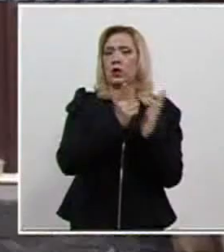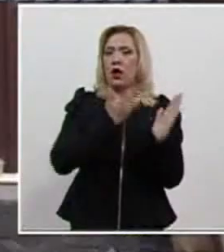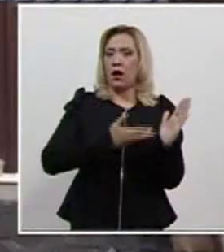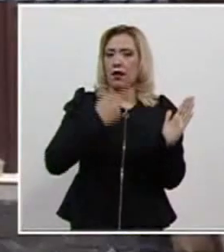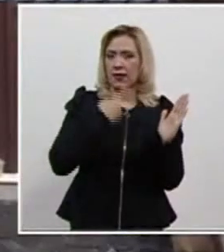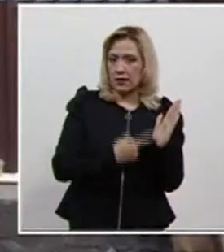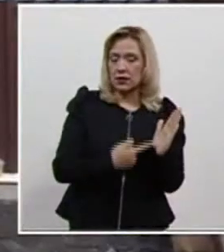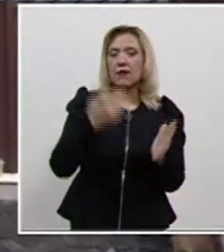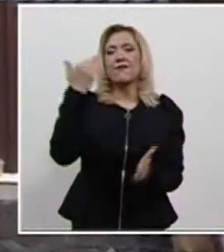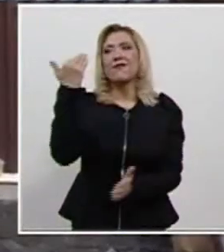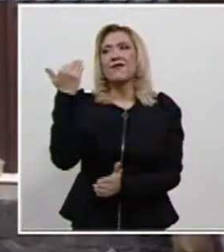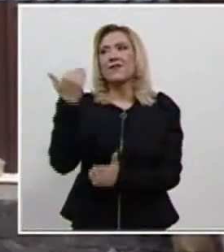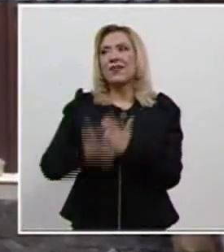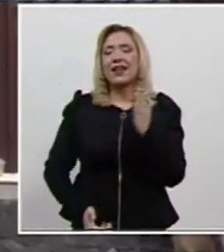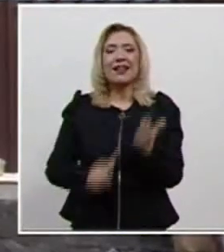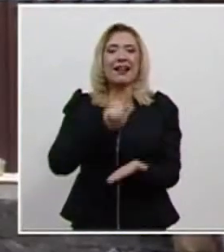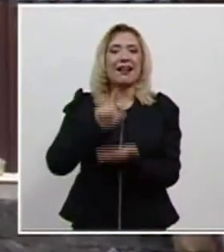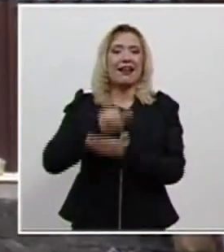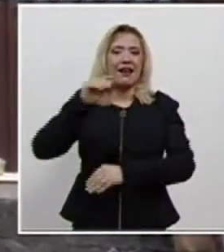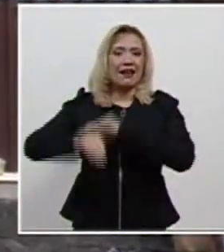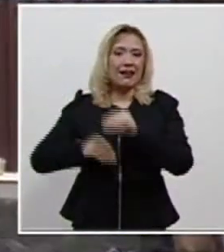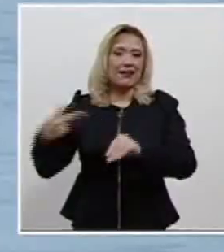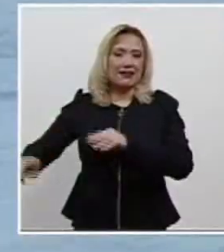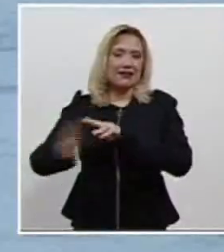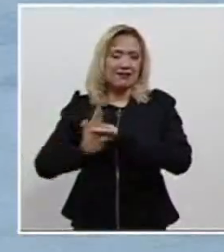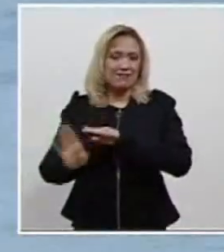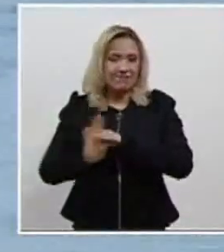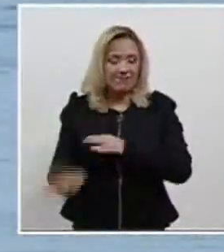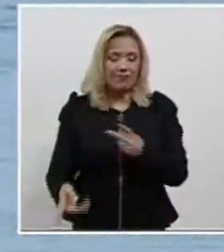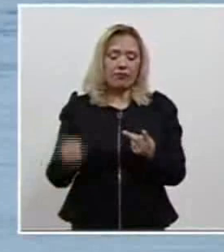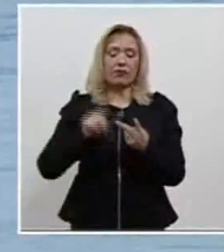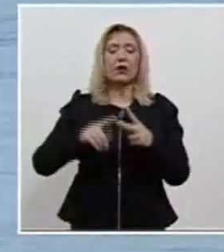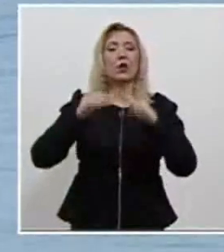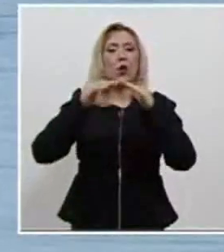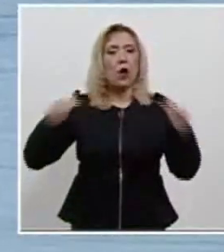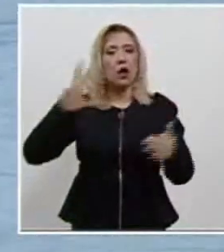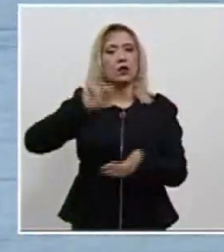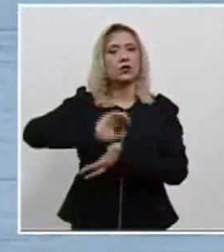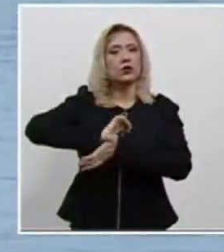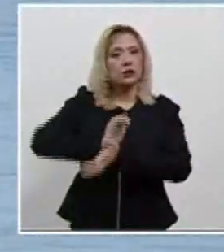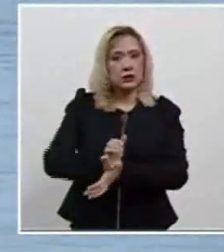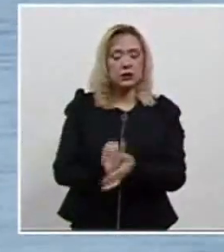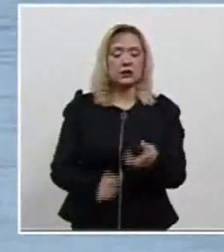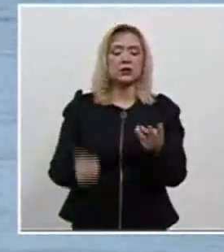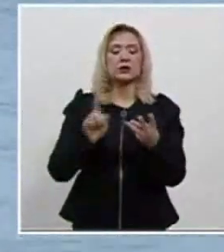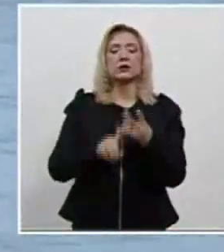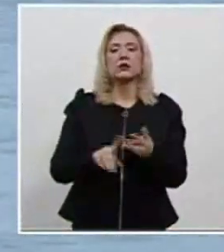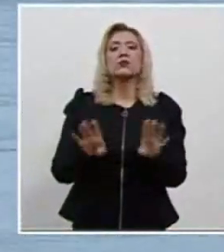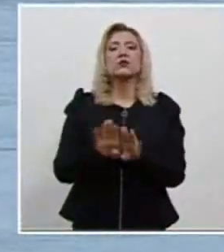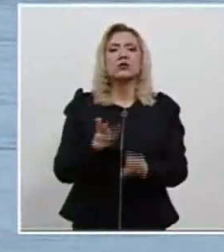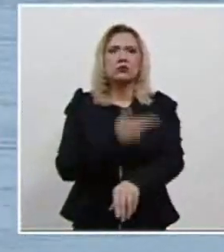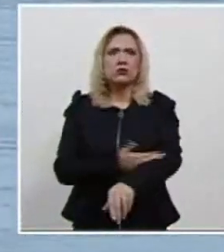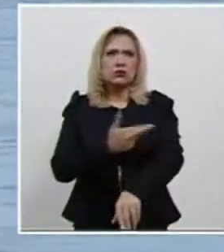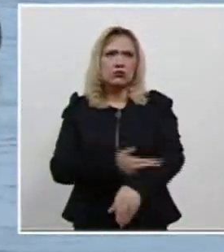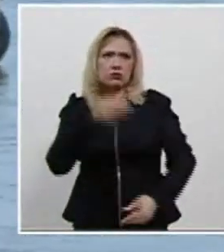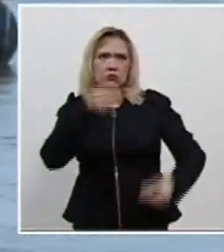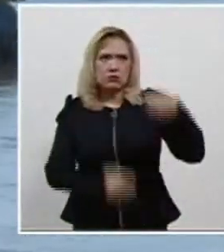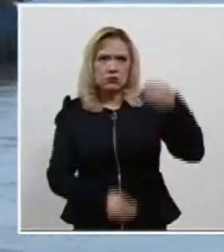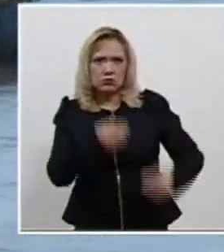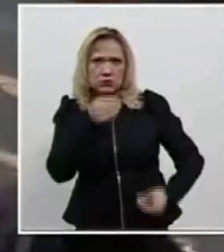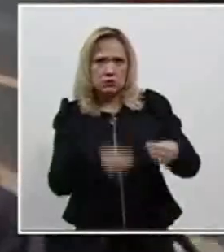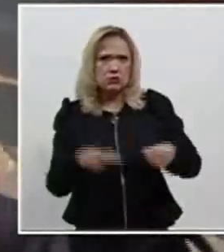la falta para legislar en materia migratoria, la igualdad y no discriminación, cuestiones procesales, las